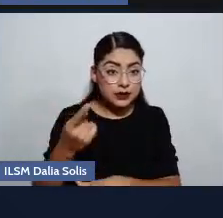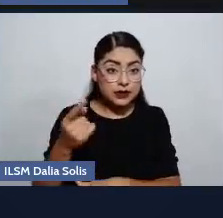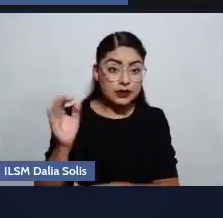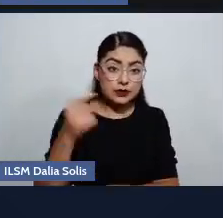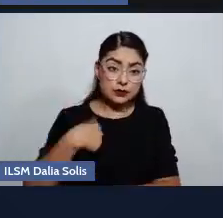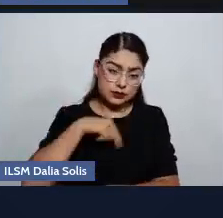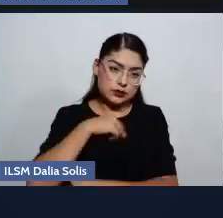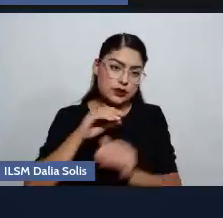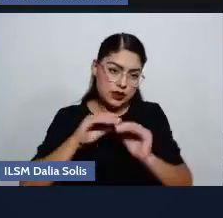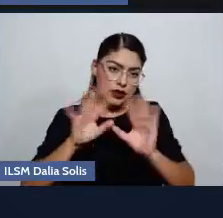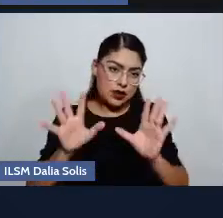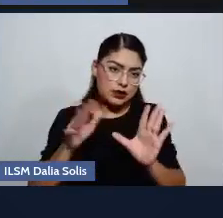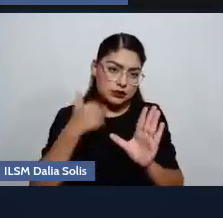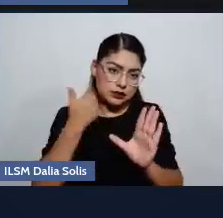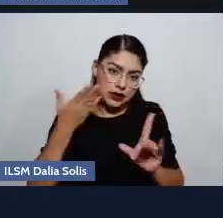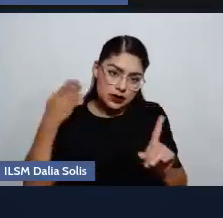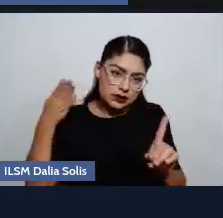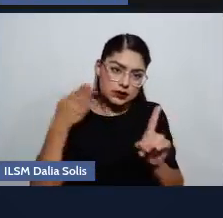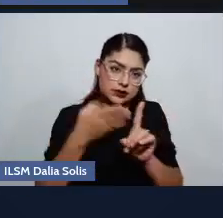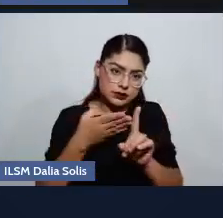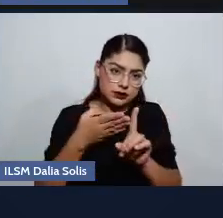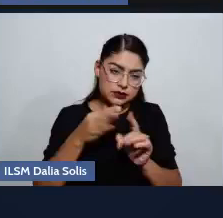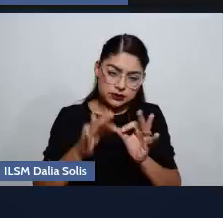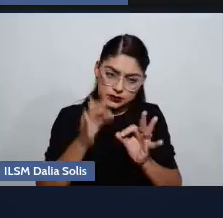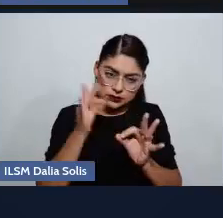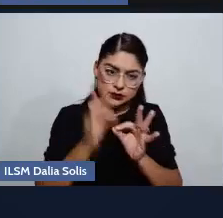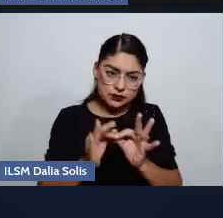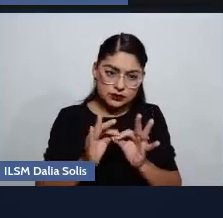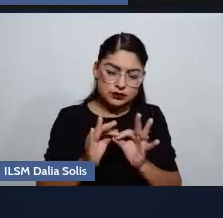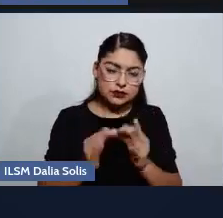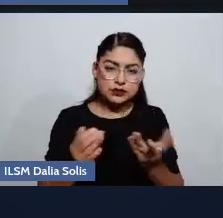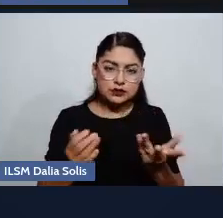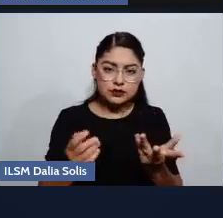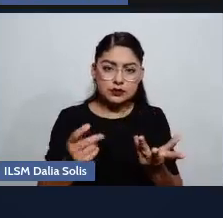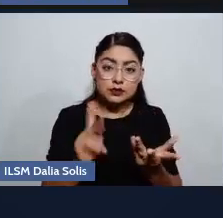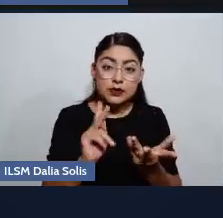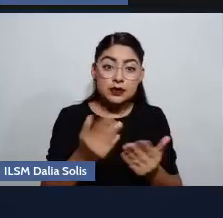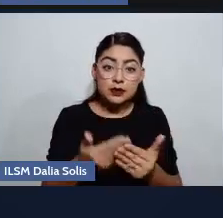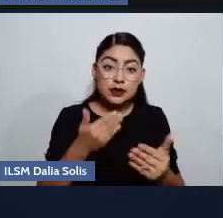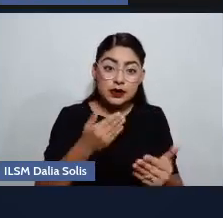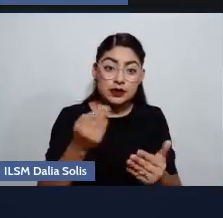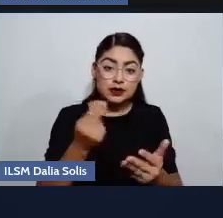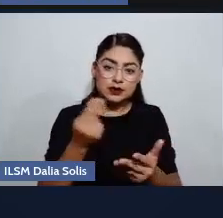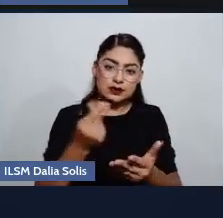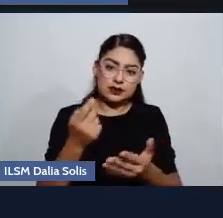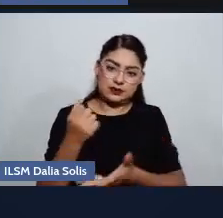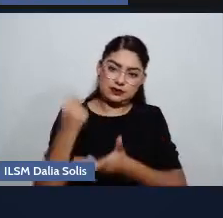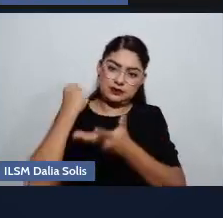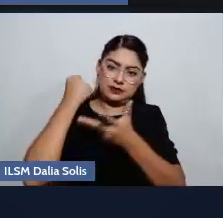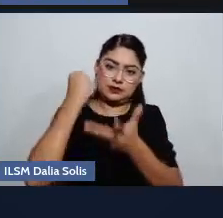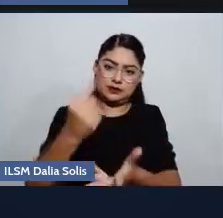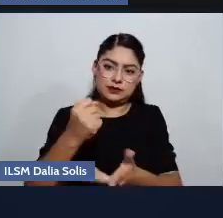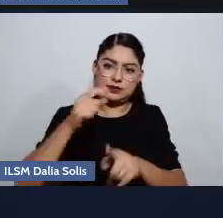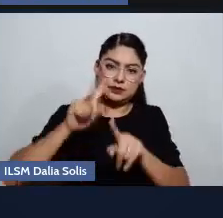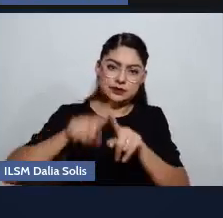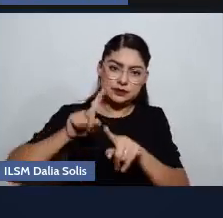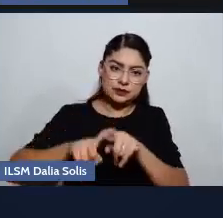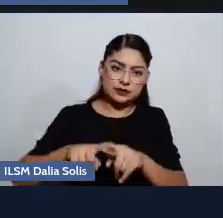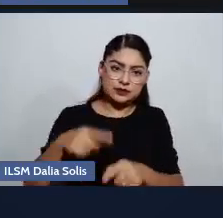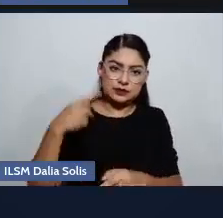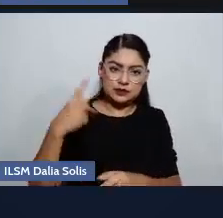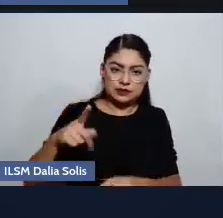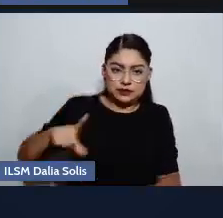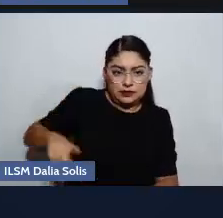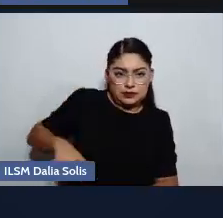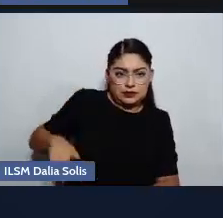meta que se está dando, pues tiene que haber una cierta inversión por parte del gobierno, ¿no? Entonces,